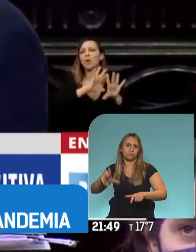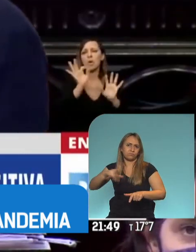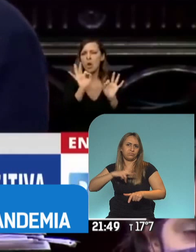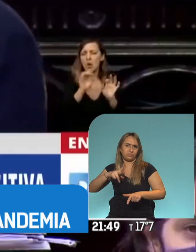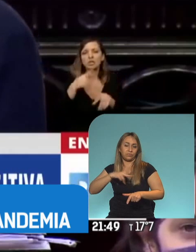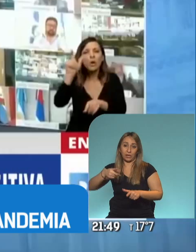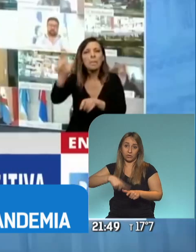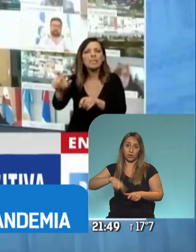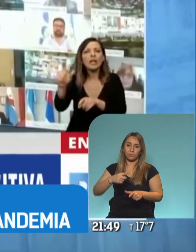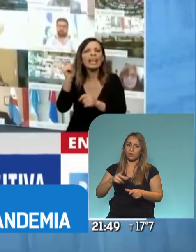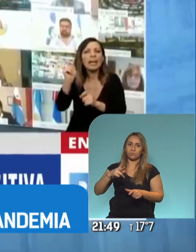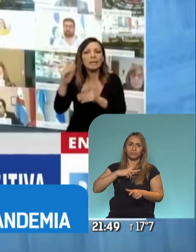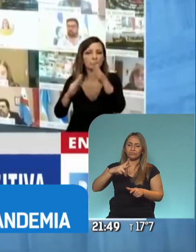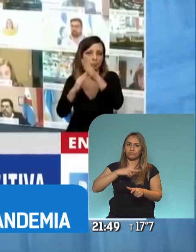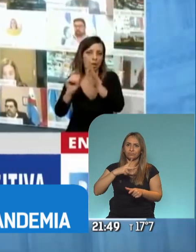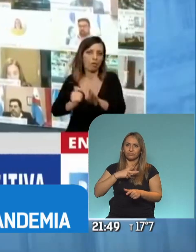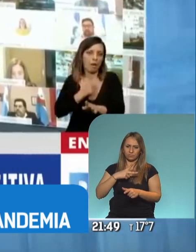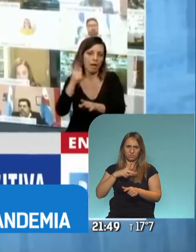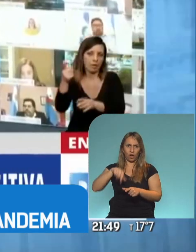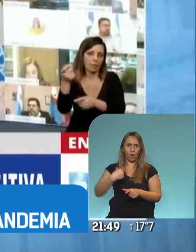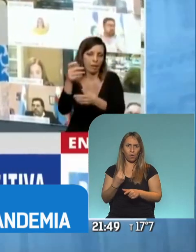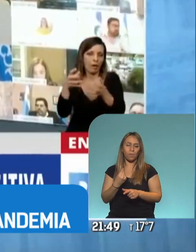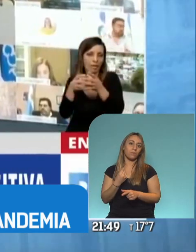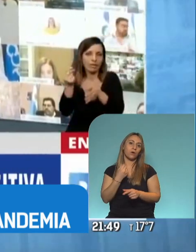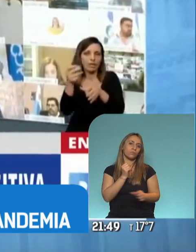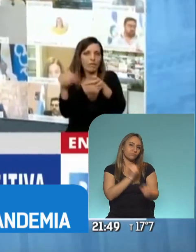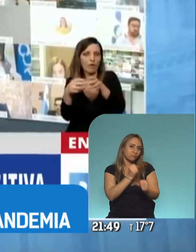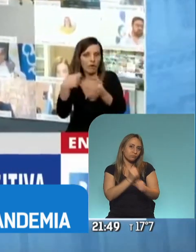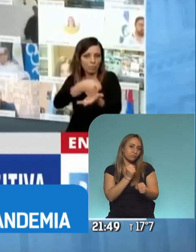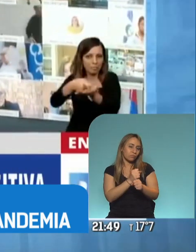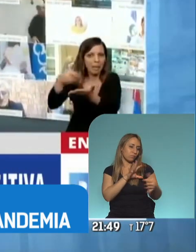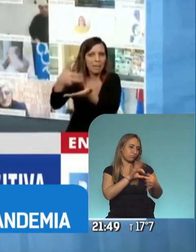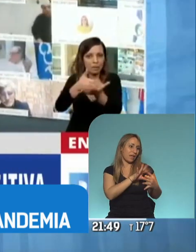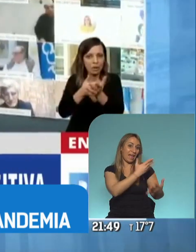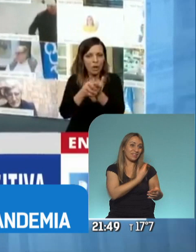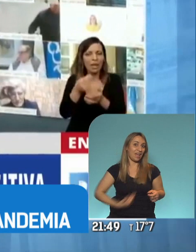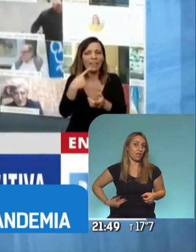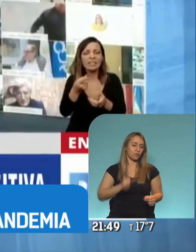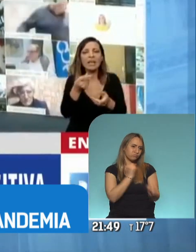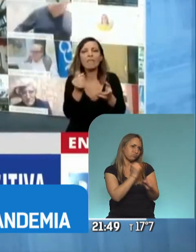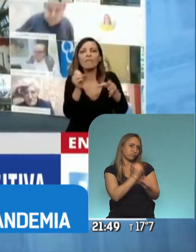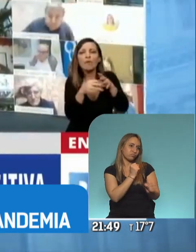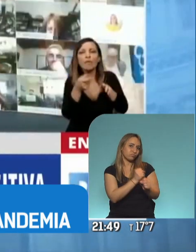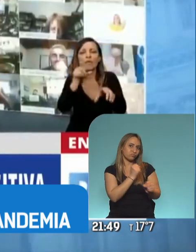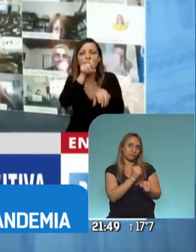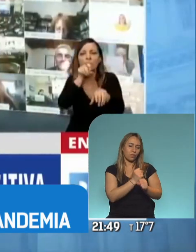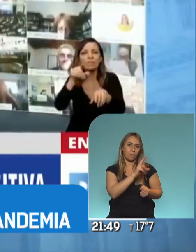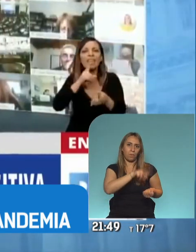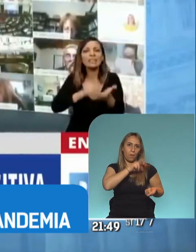hicieron trabajando con el Estado. Y entonces me parece que es una forma también de devolverle al Estado y a la